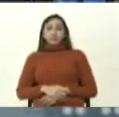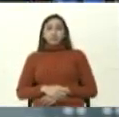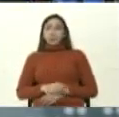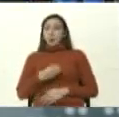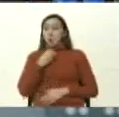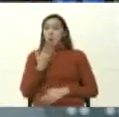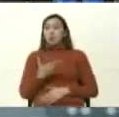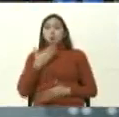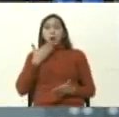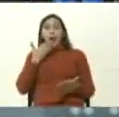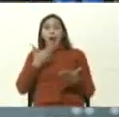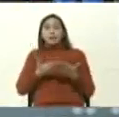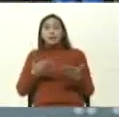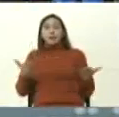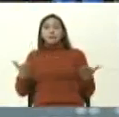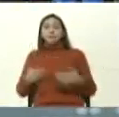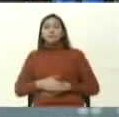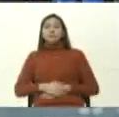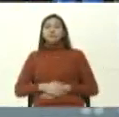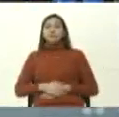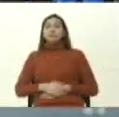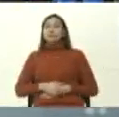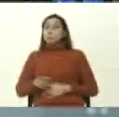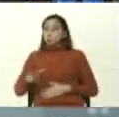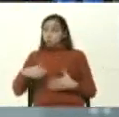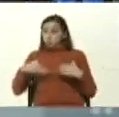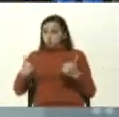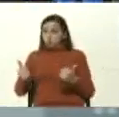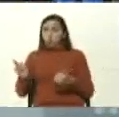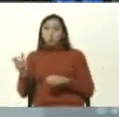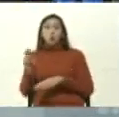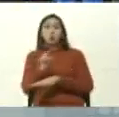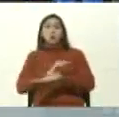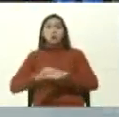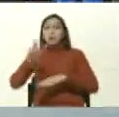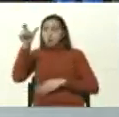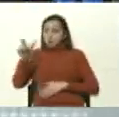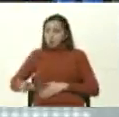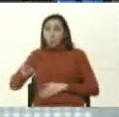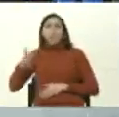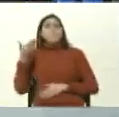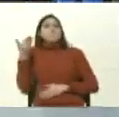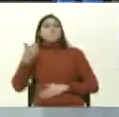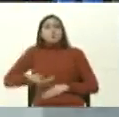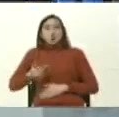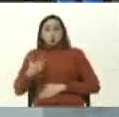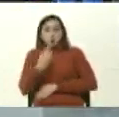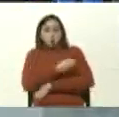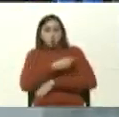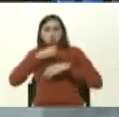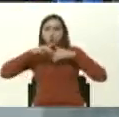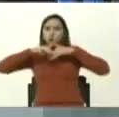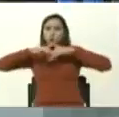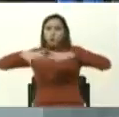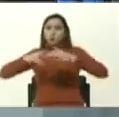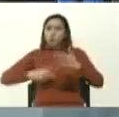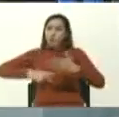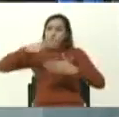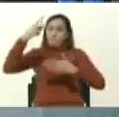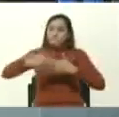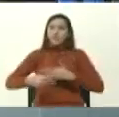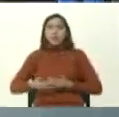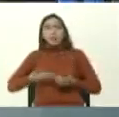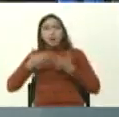Bueno, gracias. Gracias, Carlos. Muy importante. Este plan de vacunación para